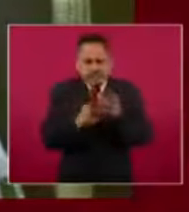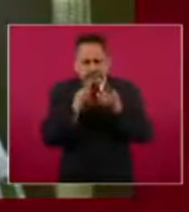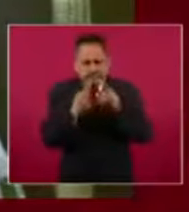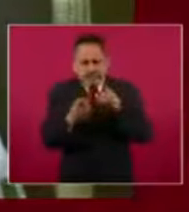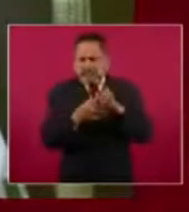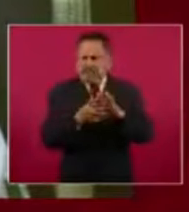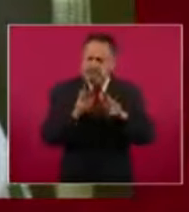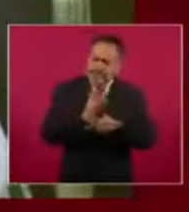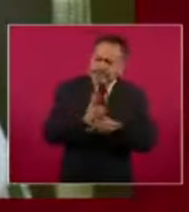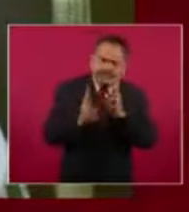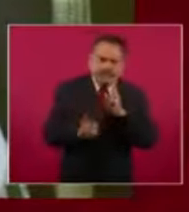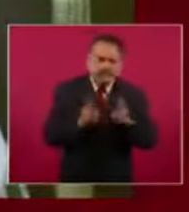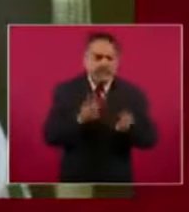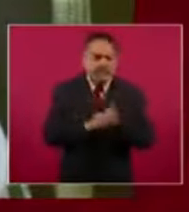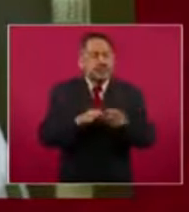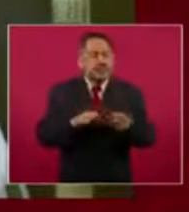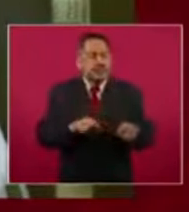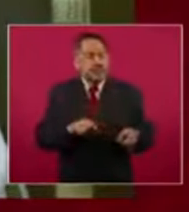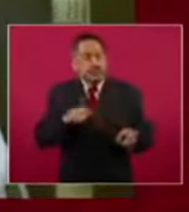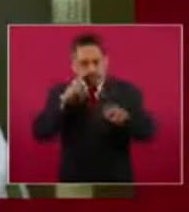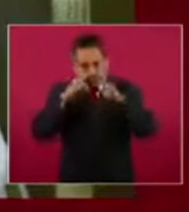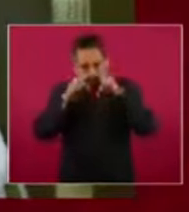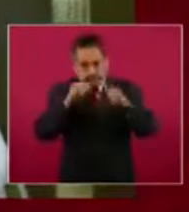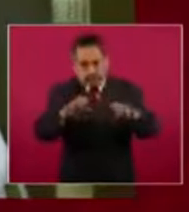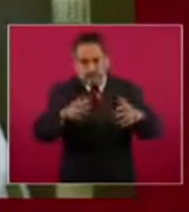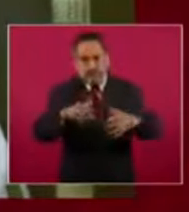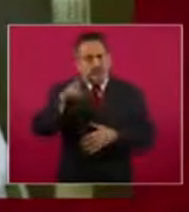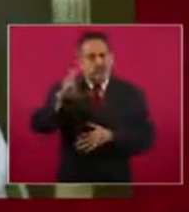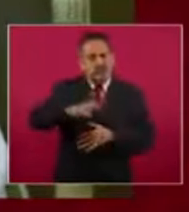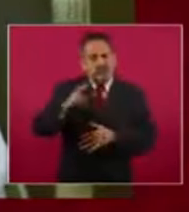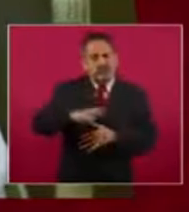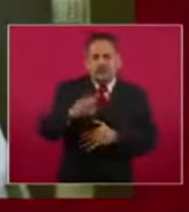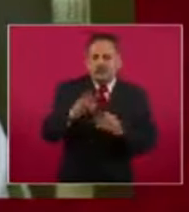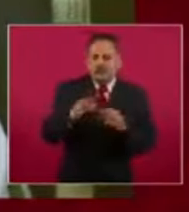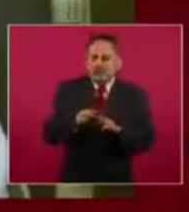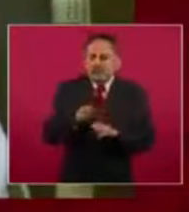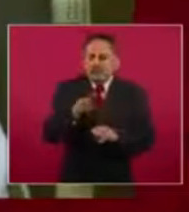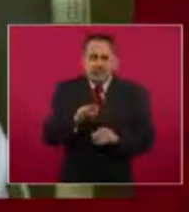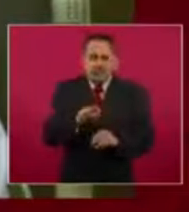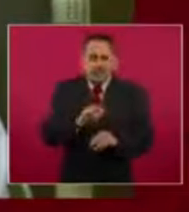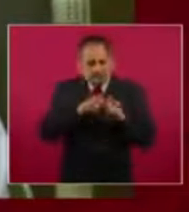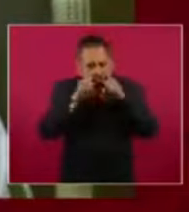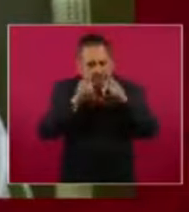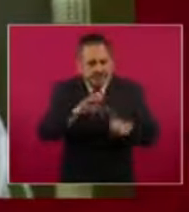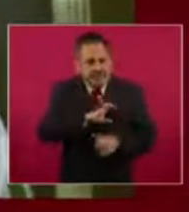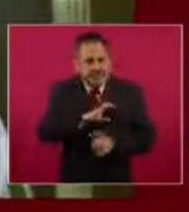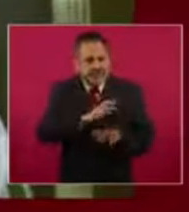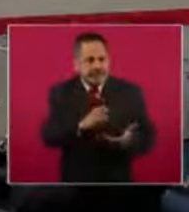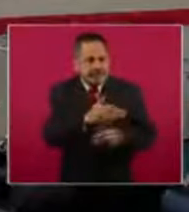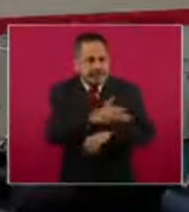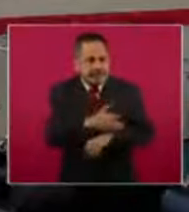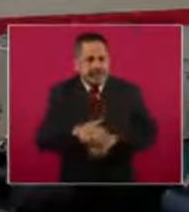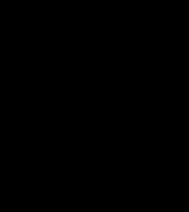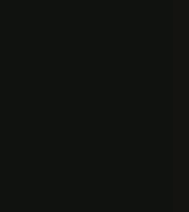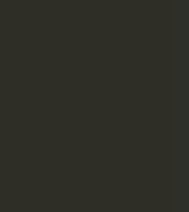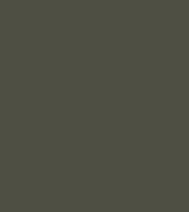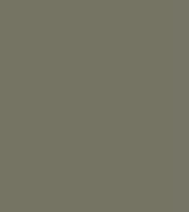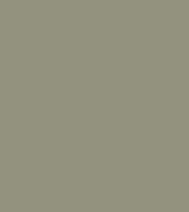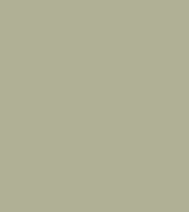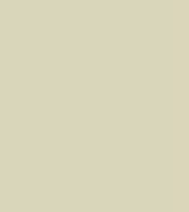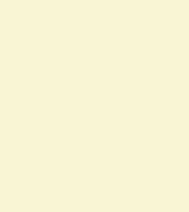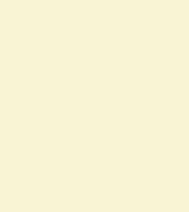con ellos, se les está dando una atención digna como merece y además de mucho cariño. Eso sería todo, señor presidente, estoy a sus órdenes.